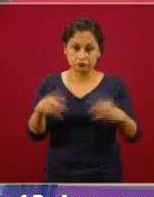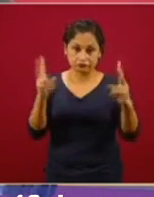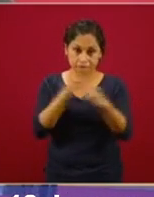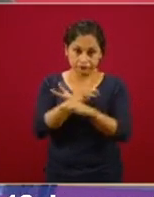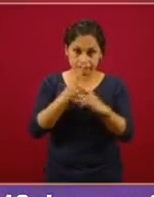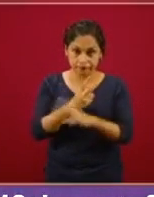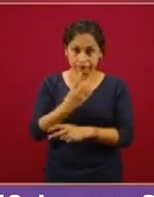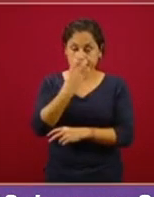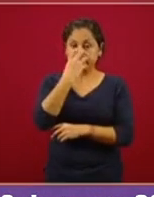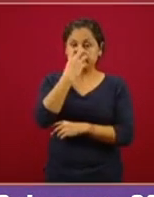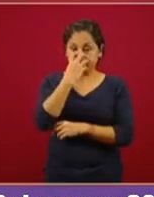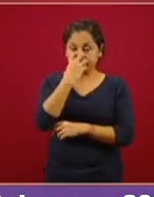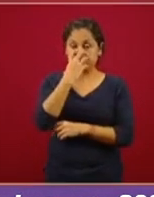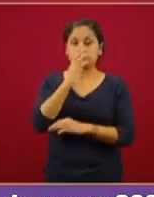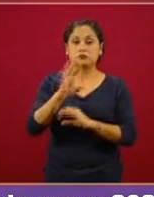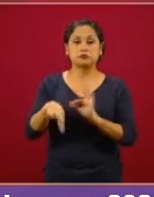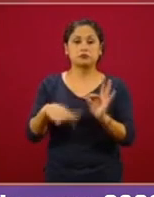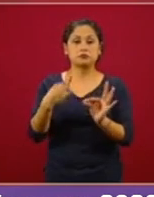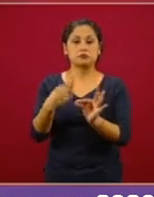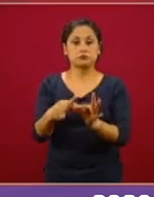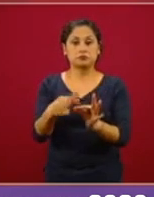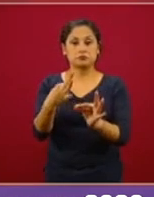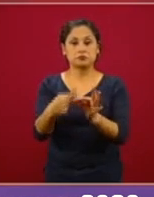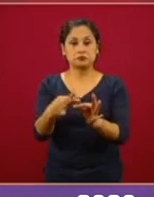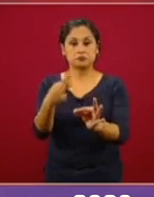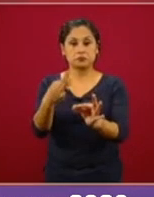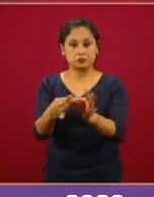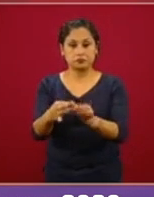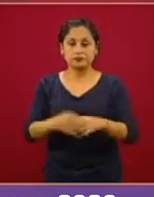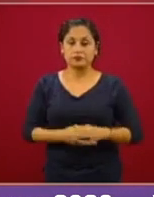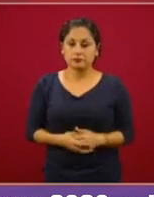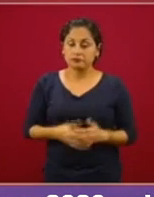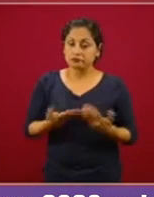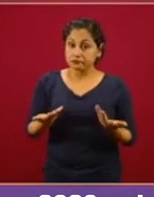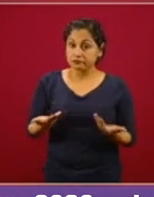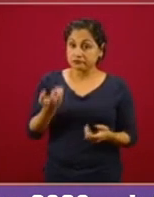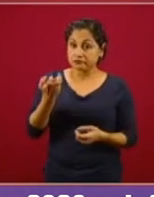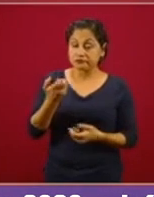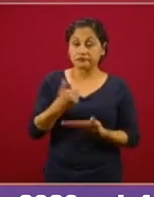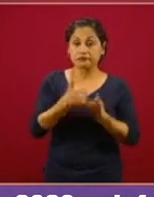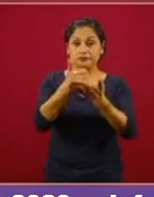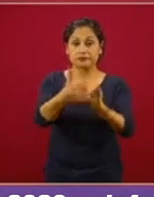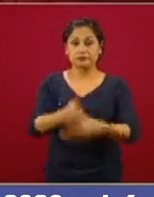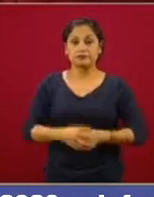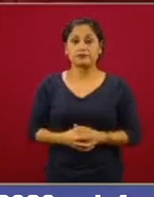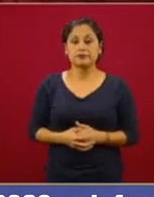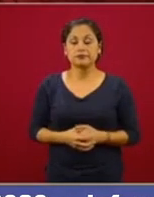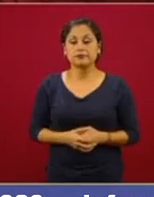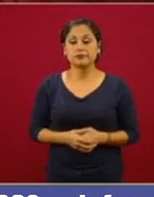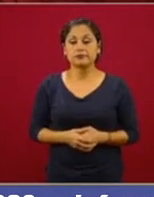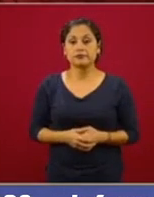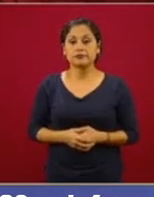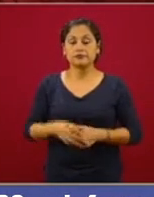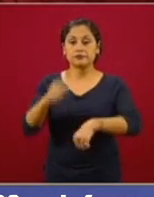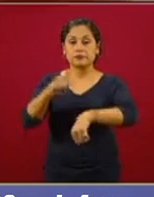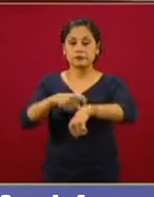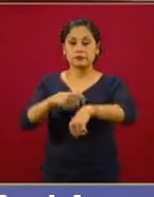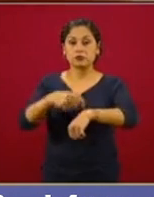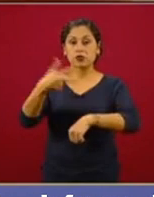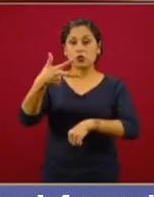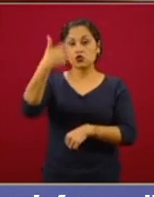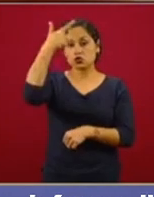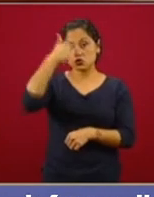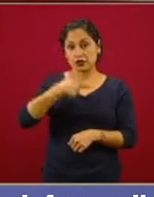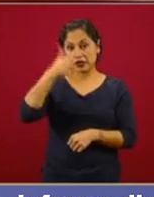sido surtidos en los tiempos adecuados, afortunadamente, hasta el momento. Son las 20 horas, no quisiera inhibir